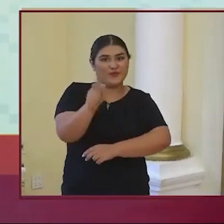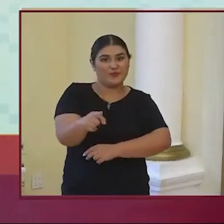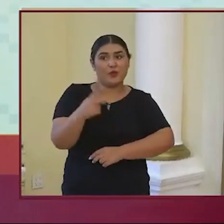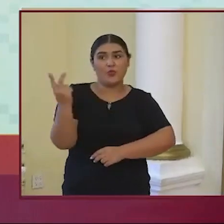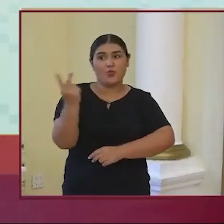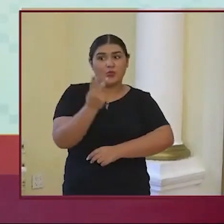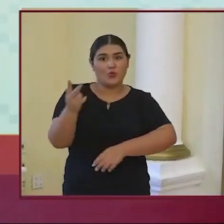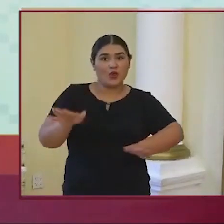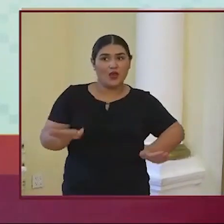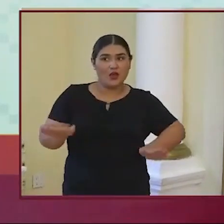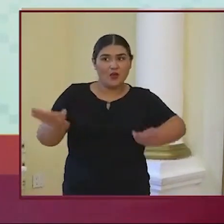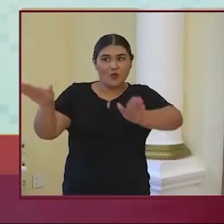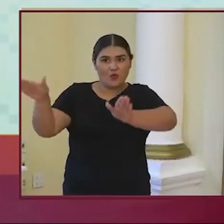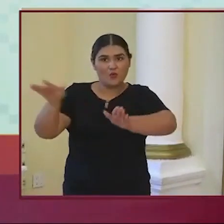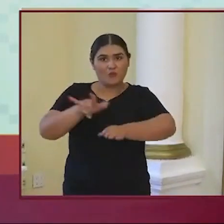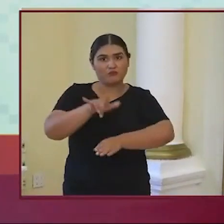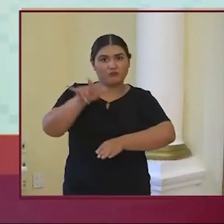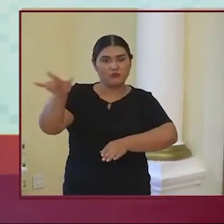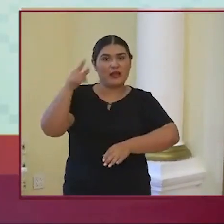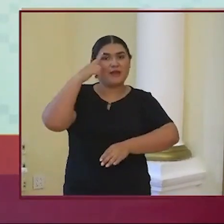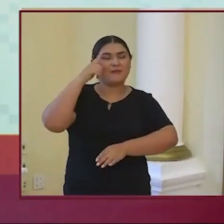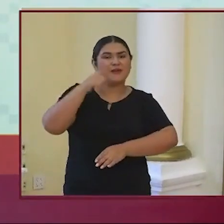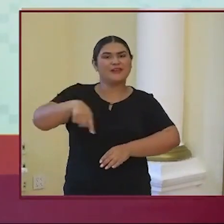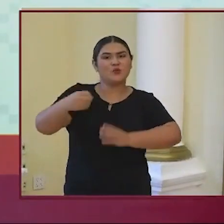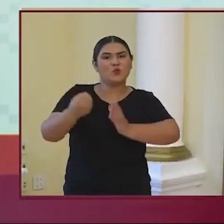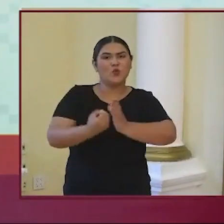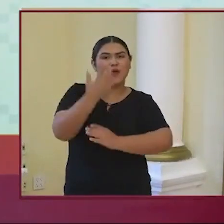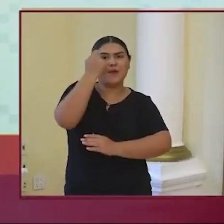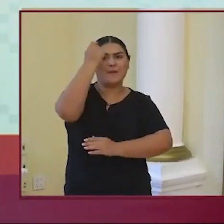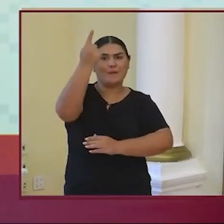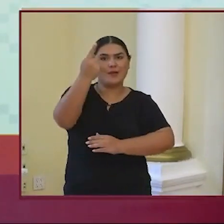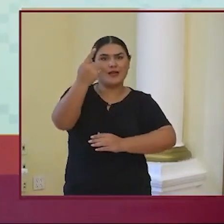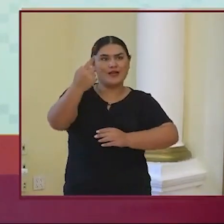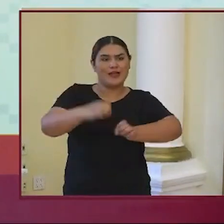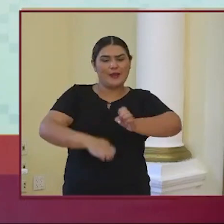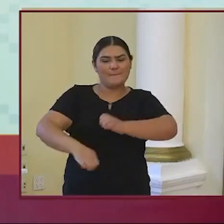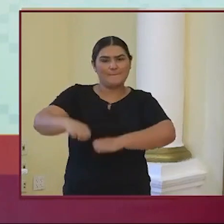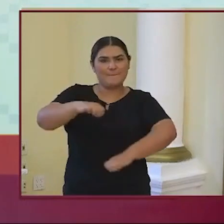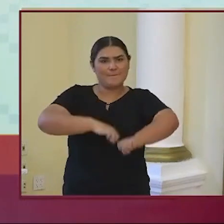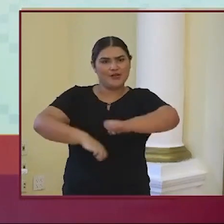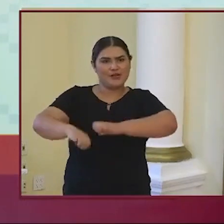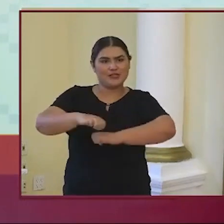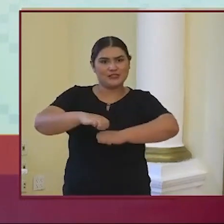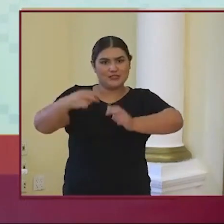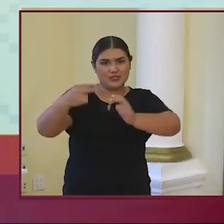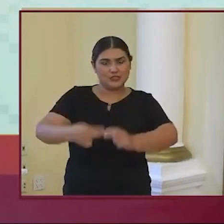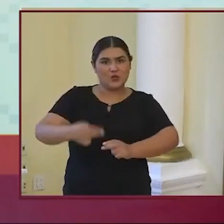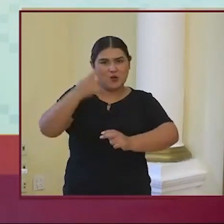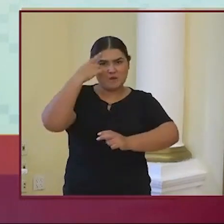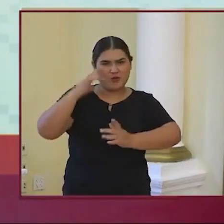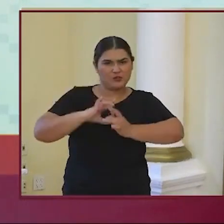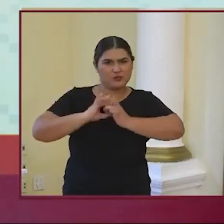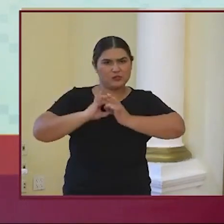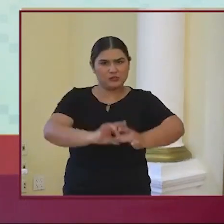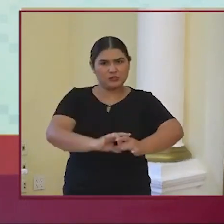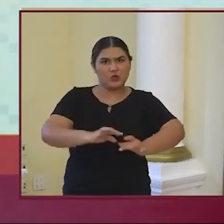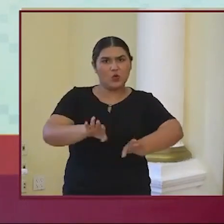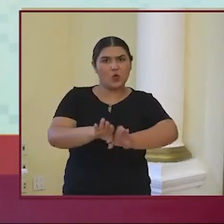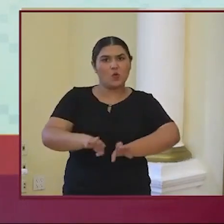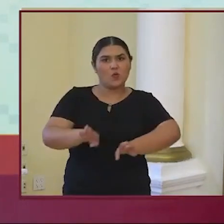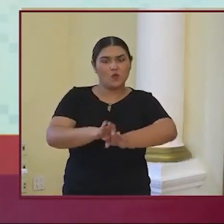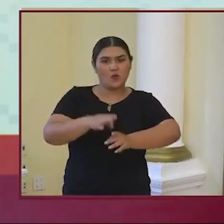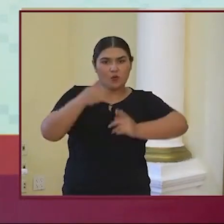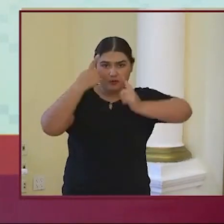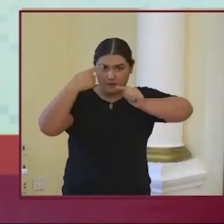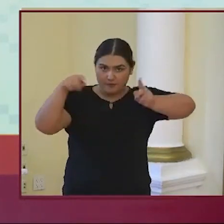crea una nueva empresa descentralizada, sectorizada en Marina, que va a tener